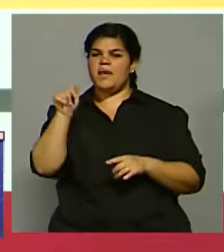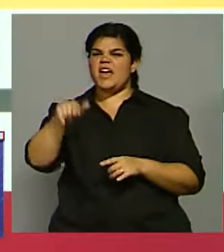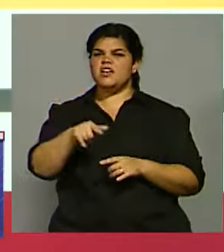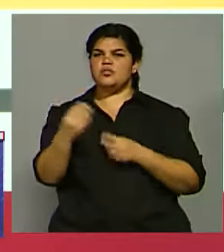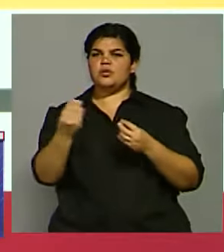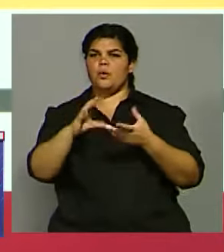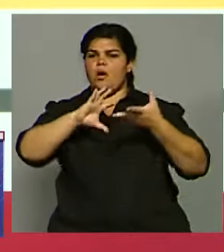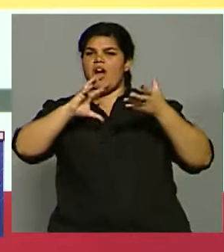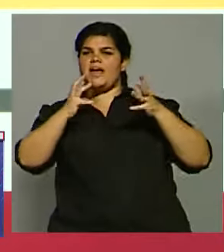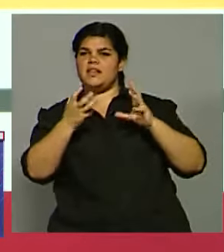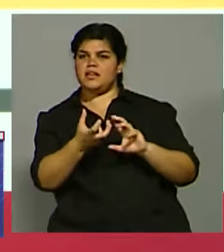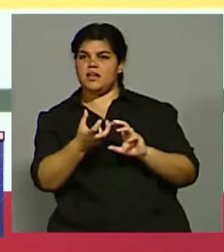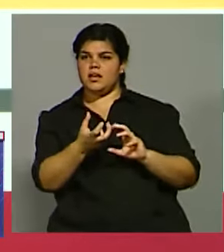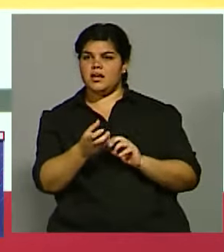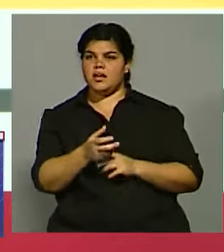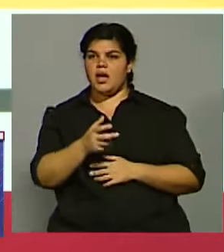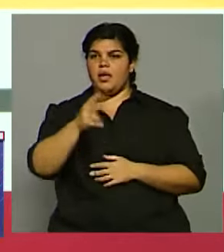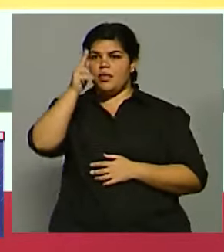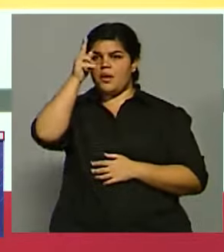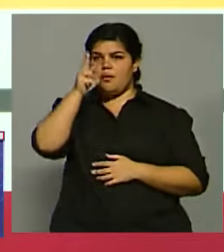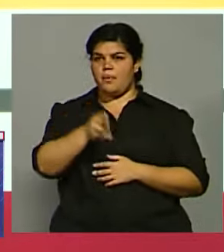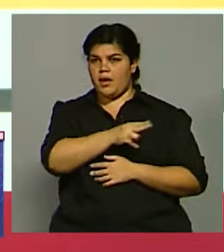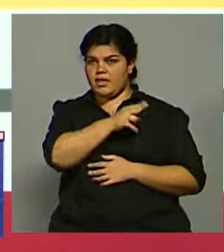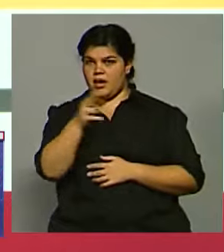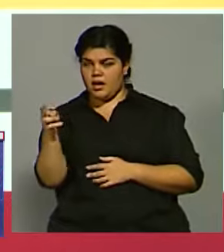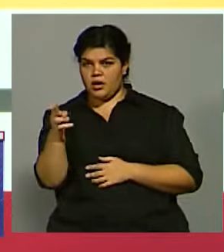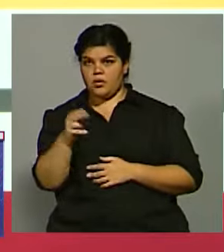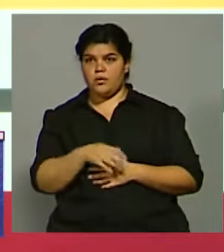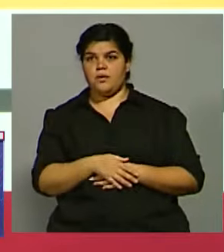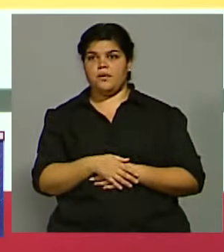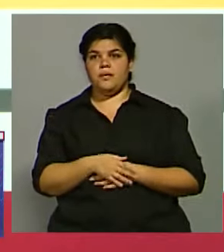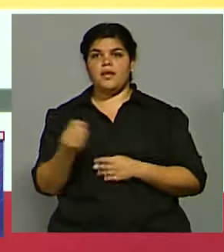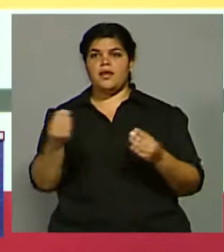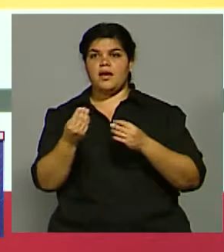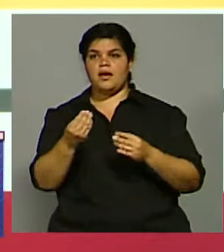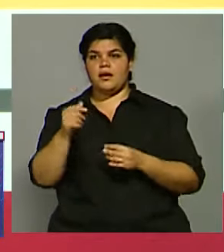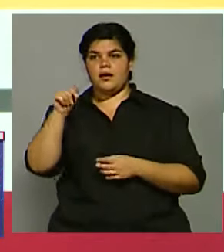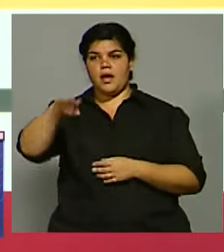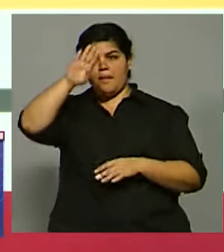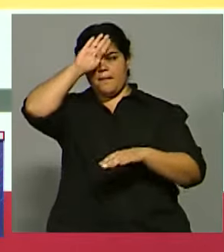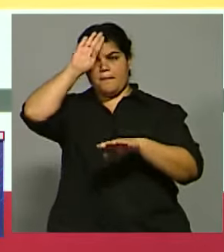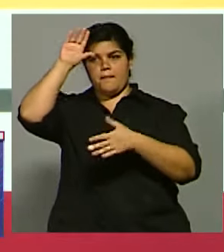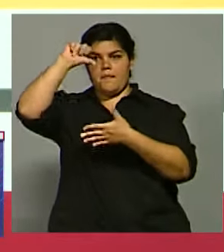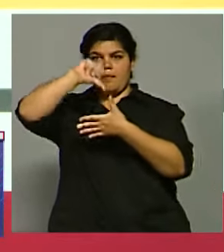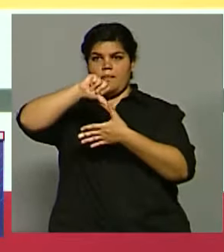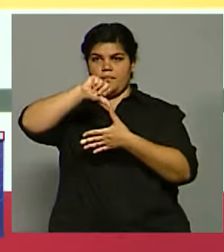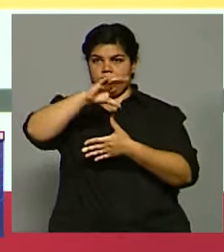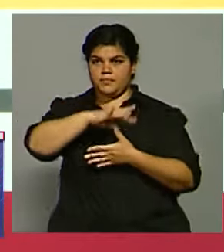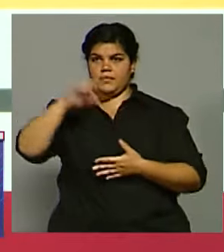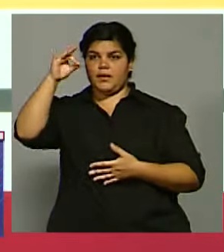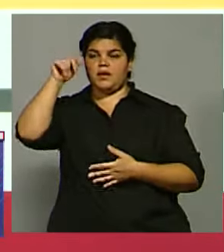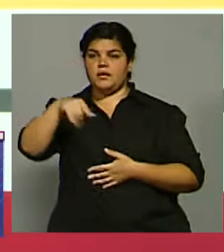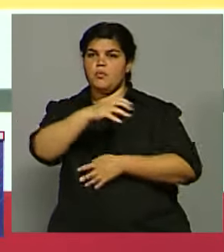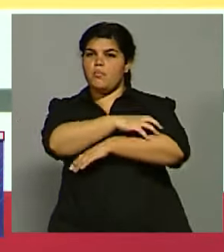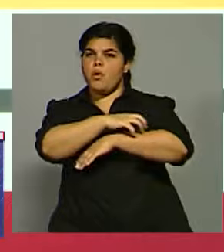del Vaticano esto de elegir un papa latinoamericano, sobre todo en respuesta a, por ejemplo, la pobreza en el mundo y